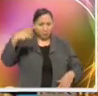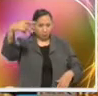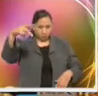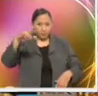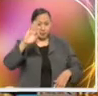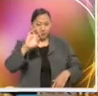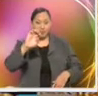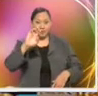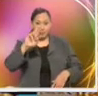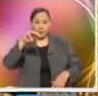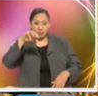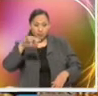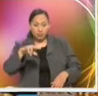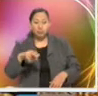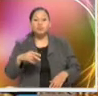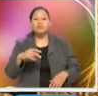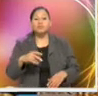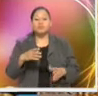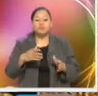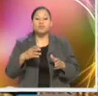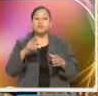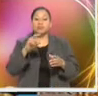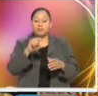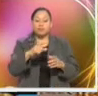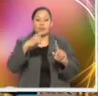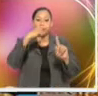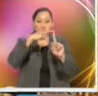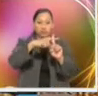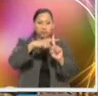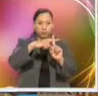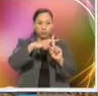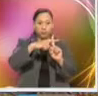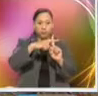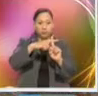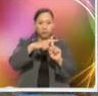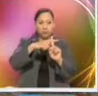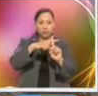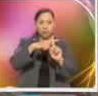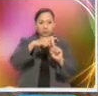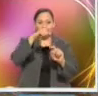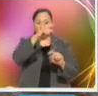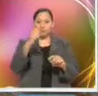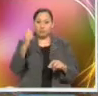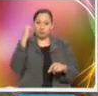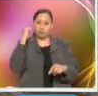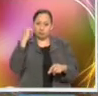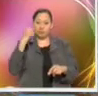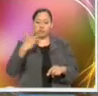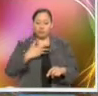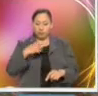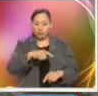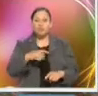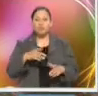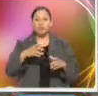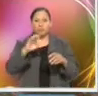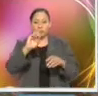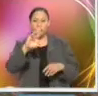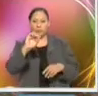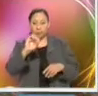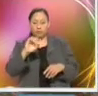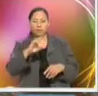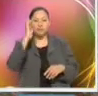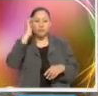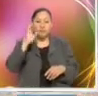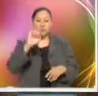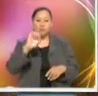de don Fermín de Mendoza se enterró junto a la cruz que usted puede apreciar a mis espaldas, junto a la cruz de San Sebastián Mártir, y que